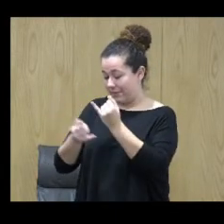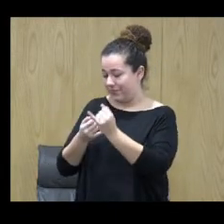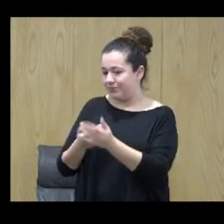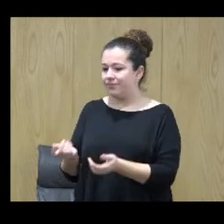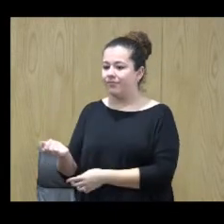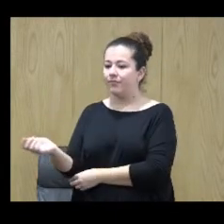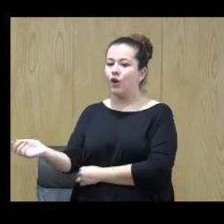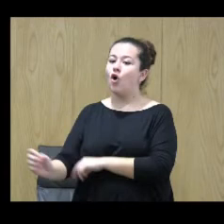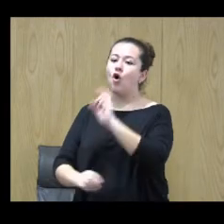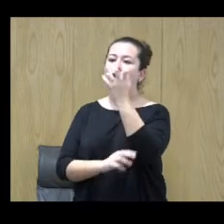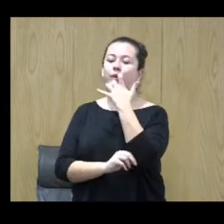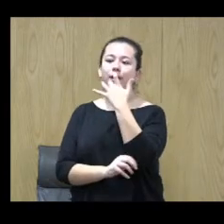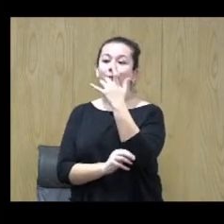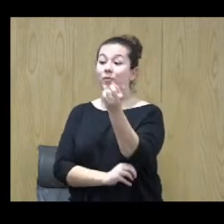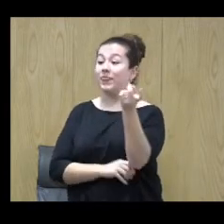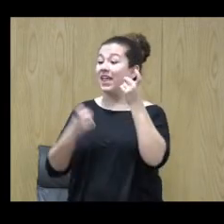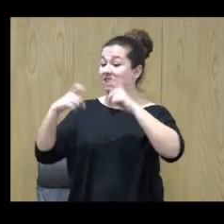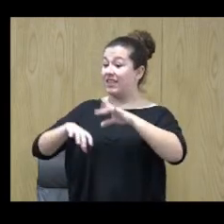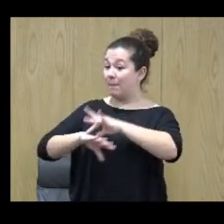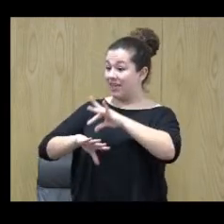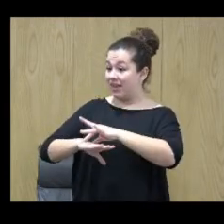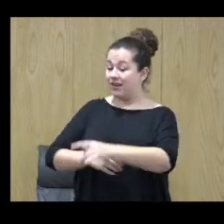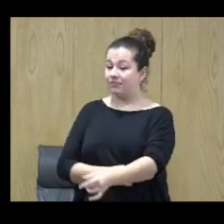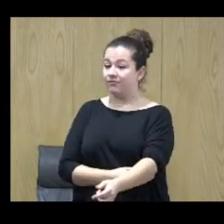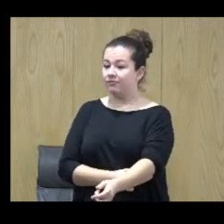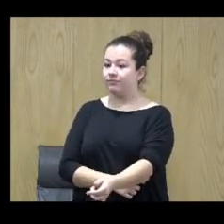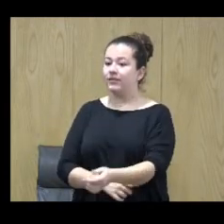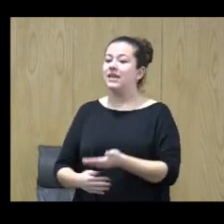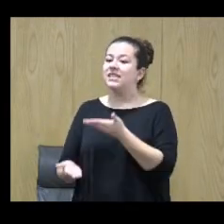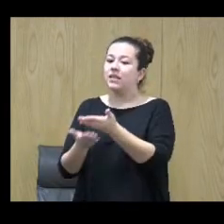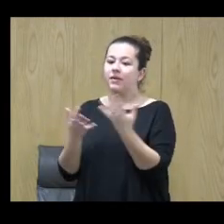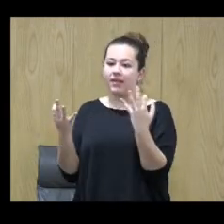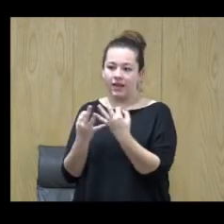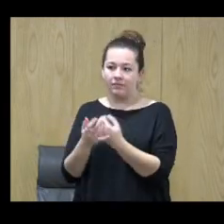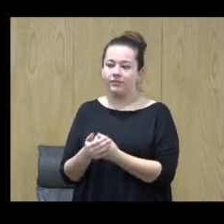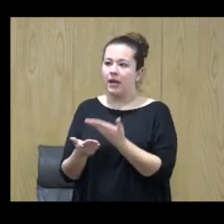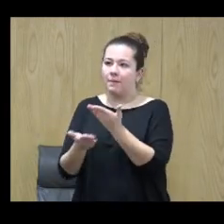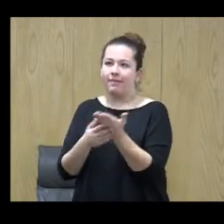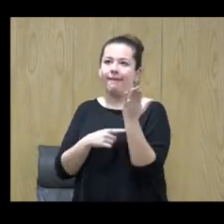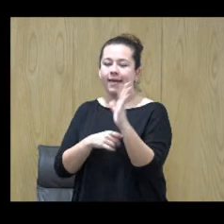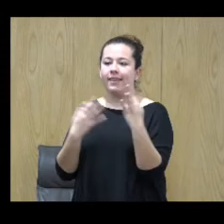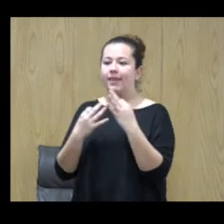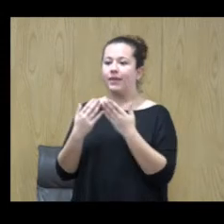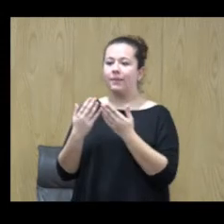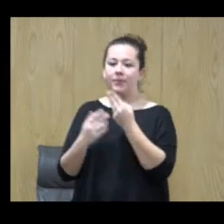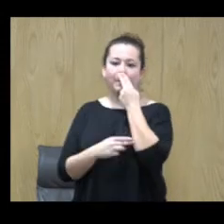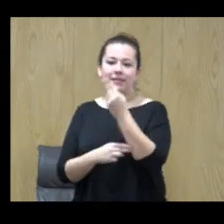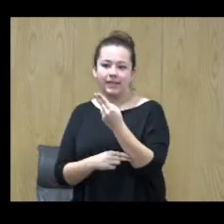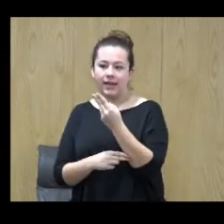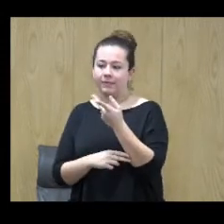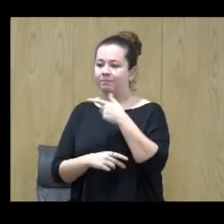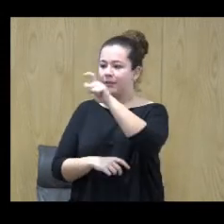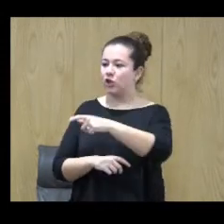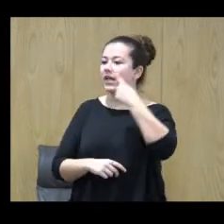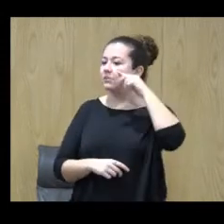ejemplo, pues una cita médica en la que se le solicita o una petición que tiene para visitar al especialista